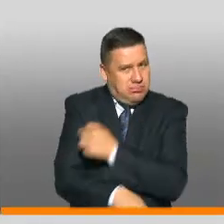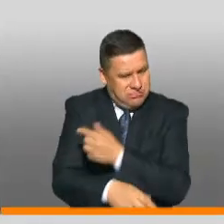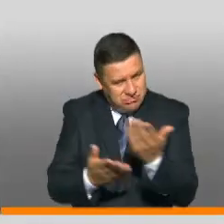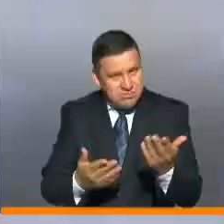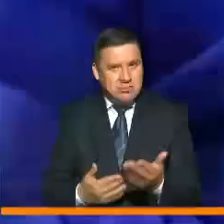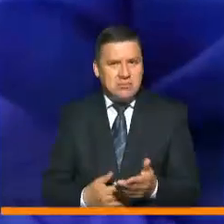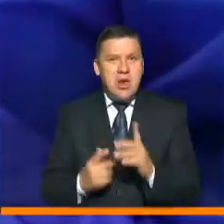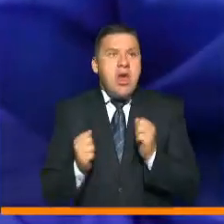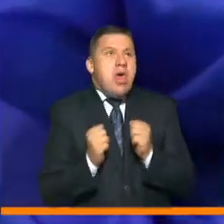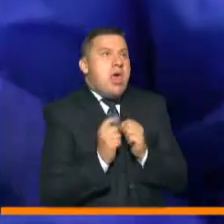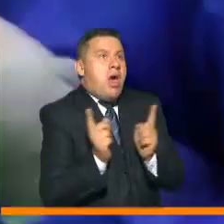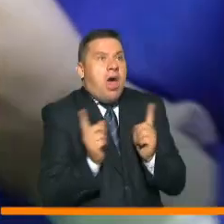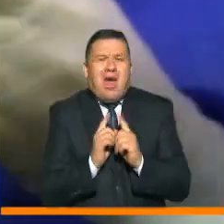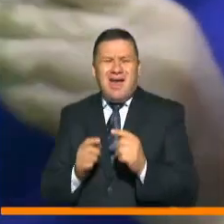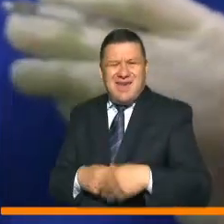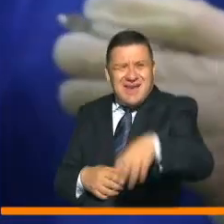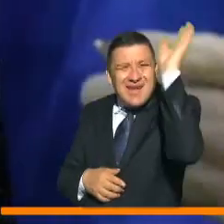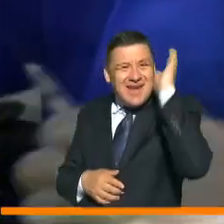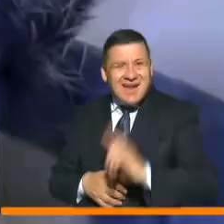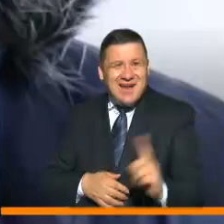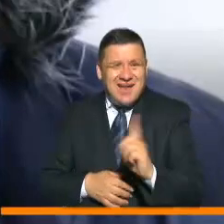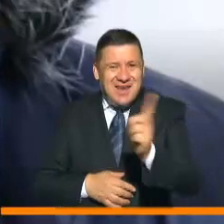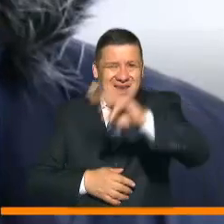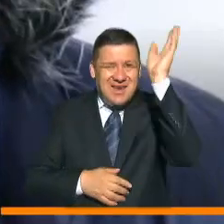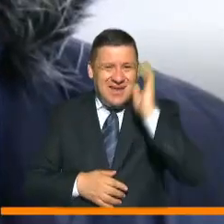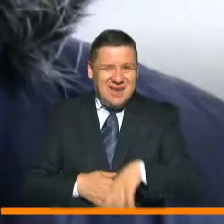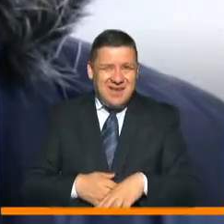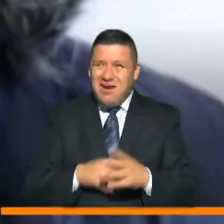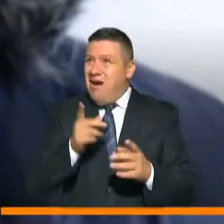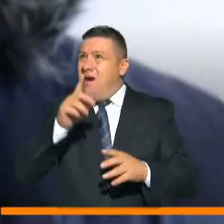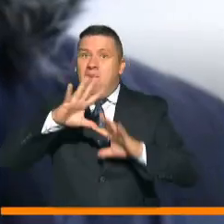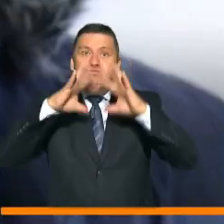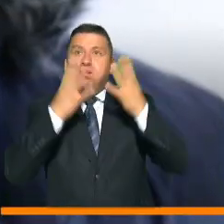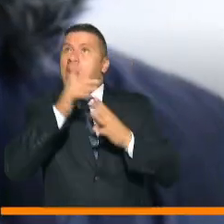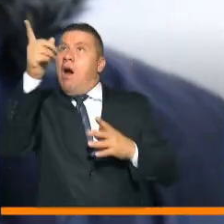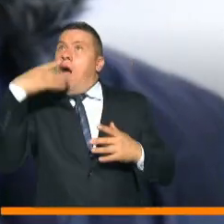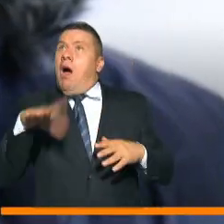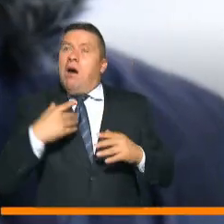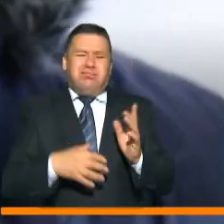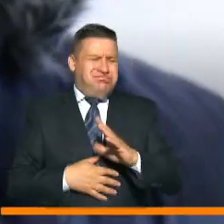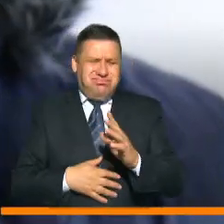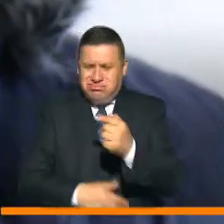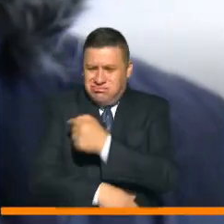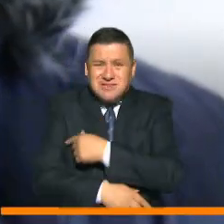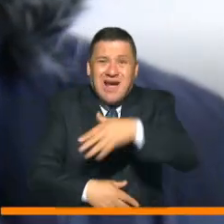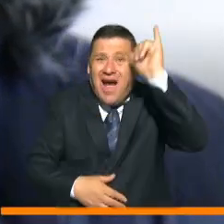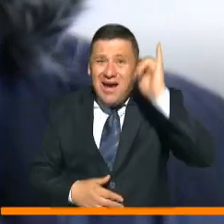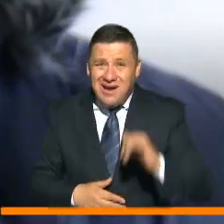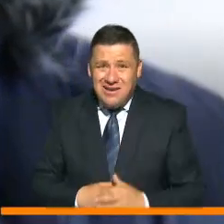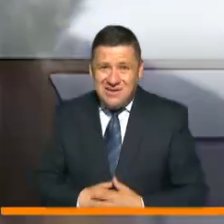que sin miedo, que sin nada, porque eso no es nada del otro mundo. Una vacuna y ya está.